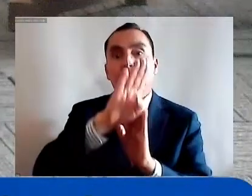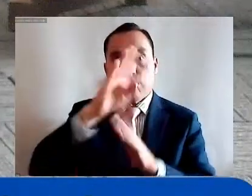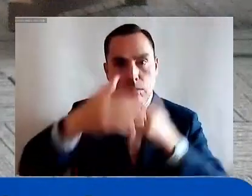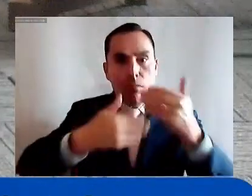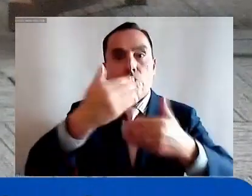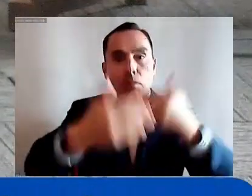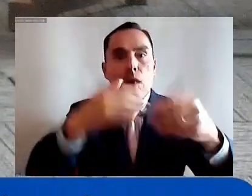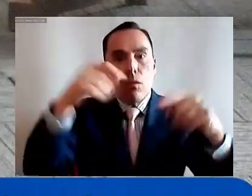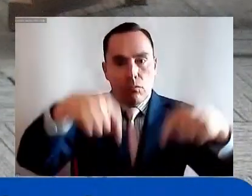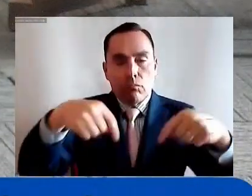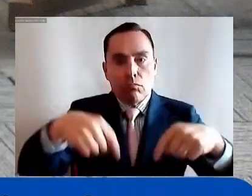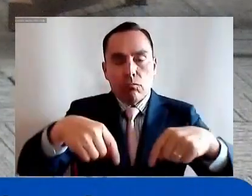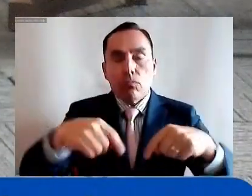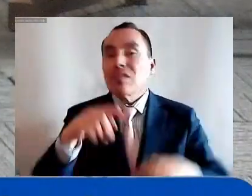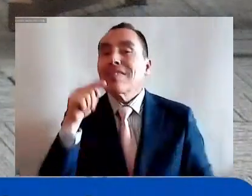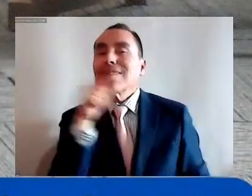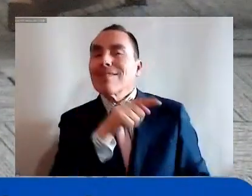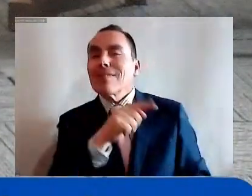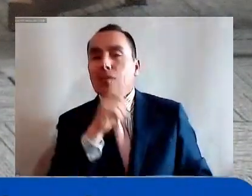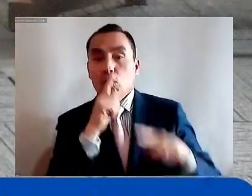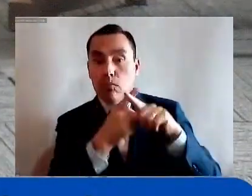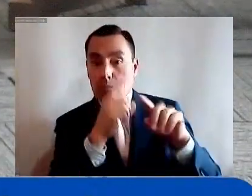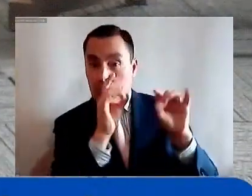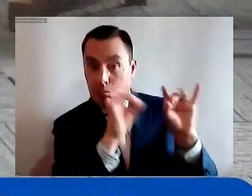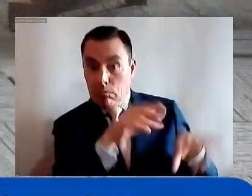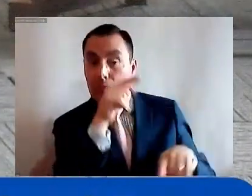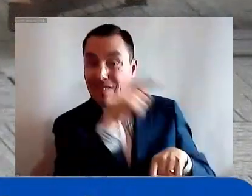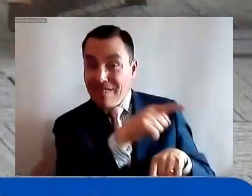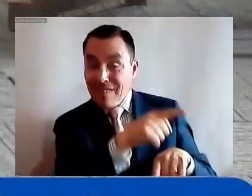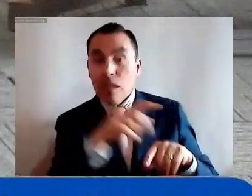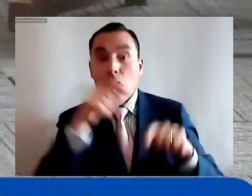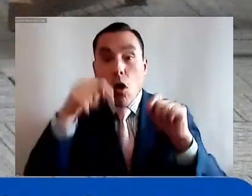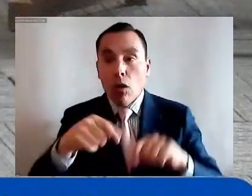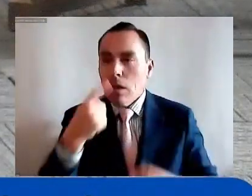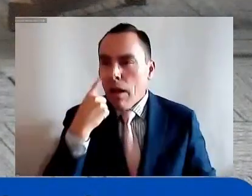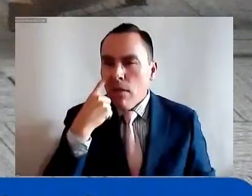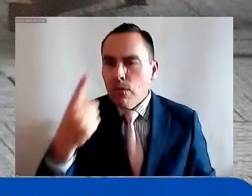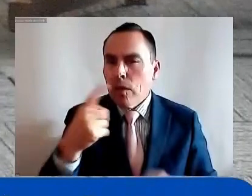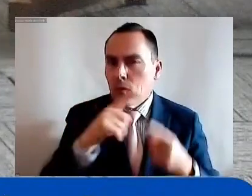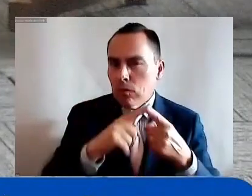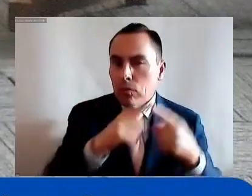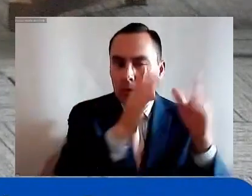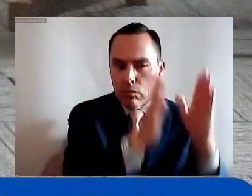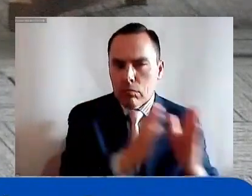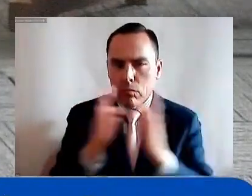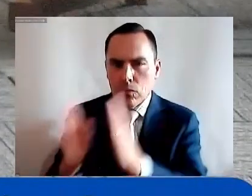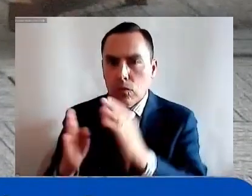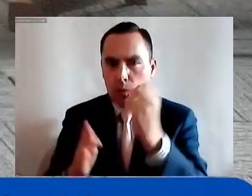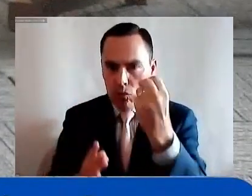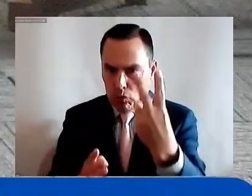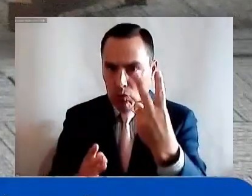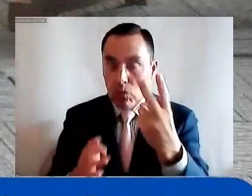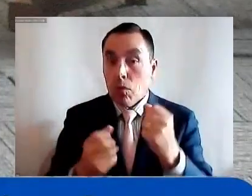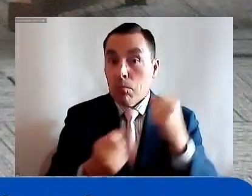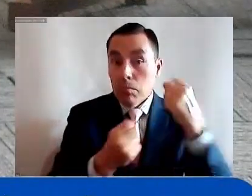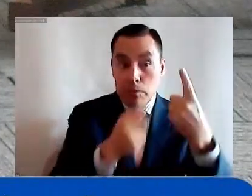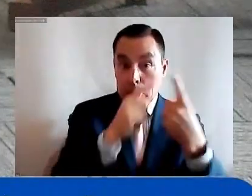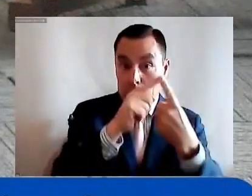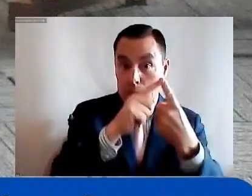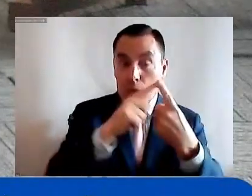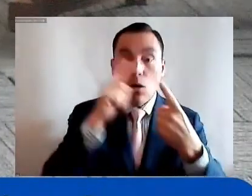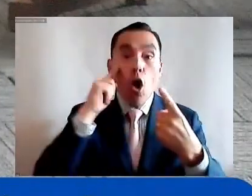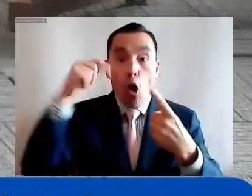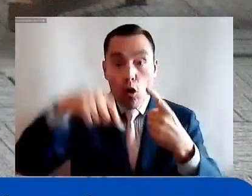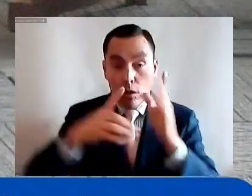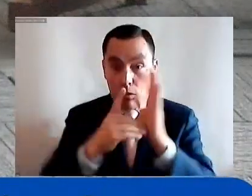Al respecto, es posible identificar dos etapas. La primera, marcada por el desarrollo de